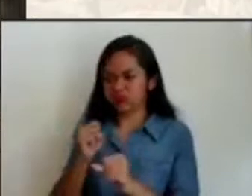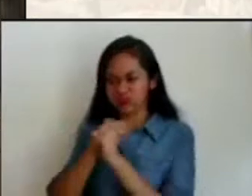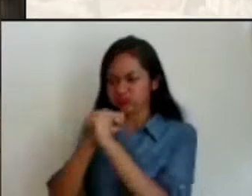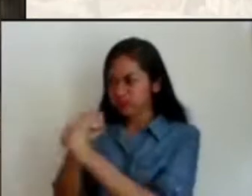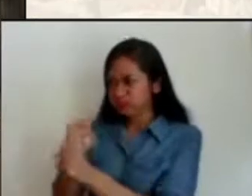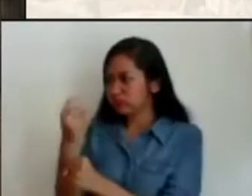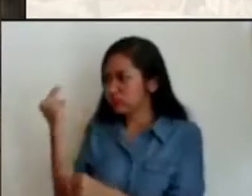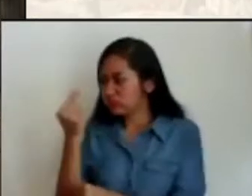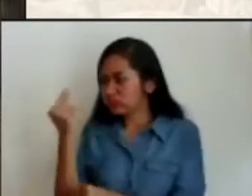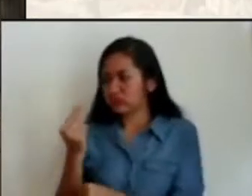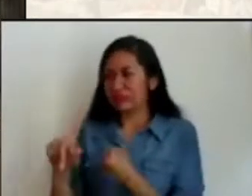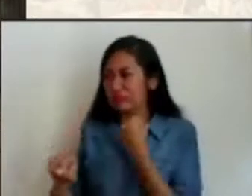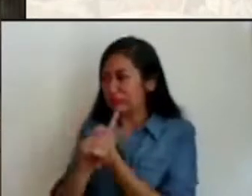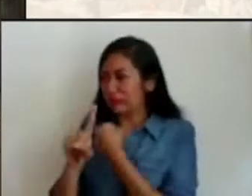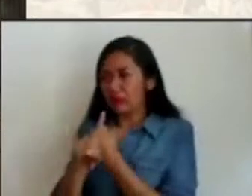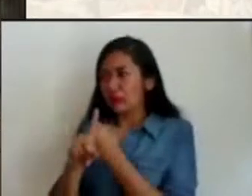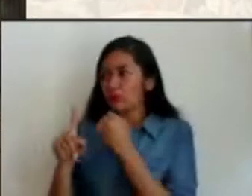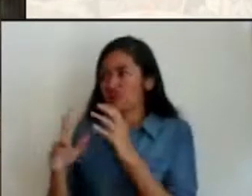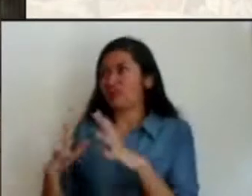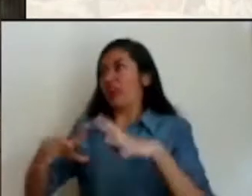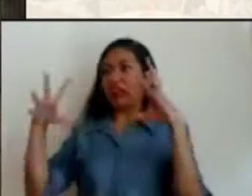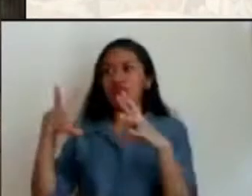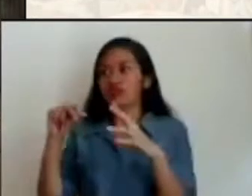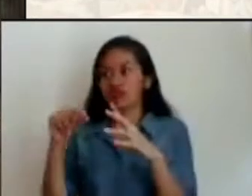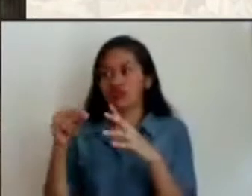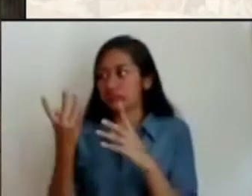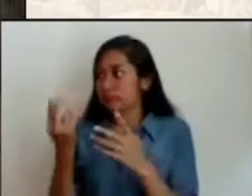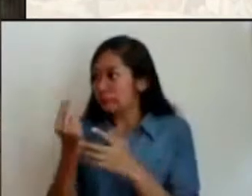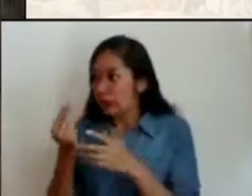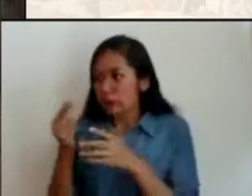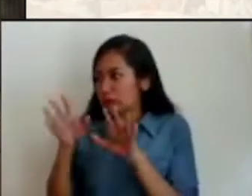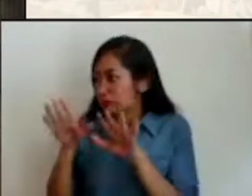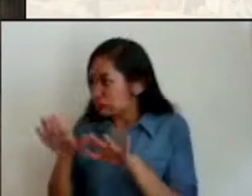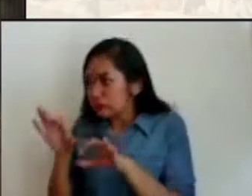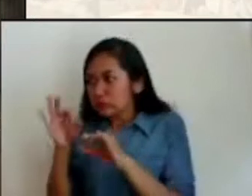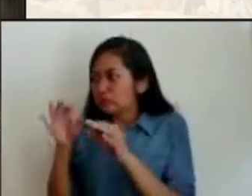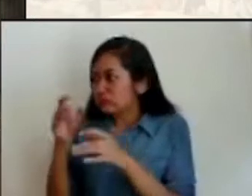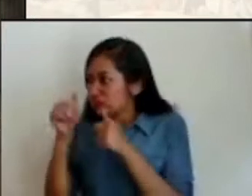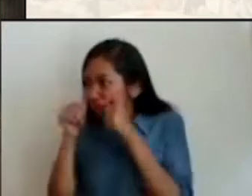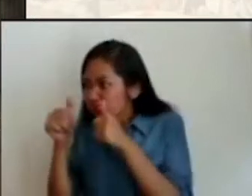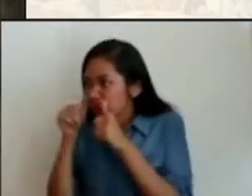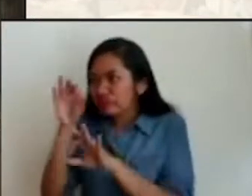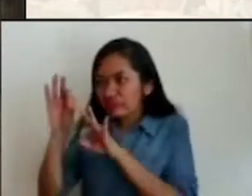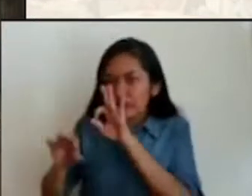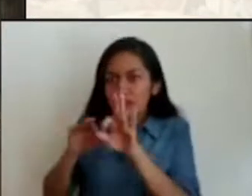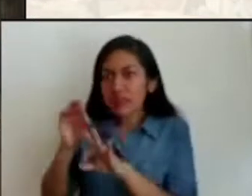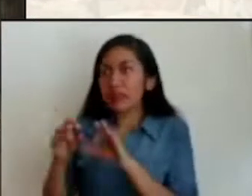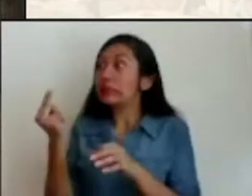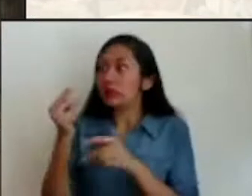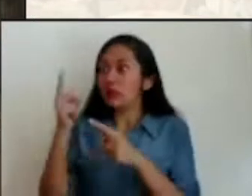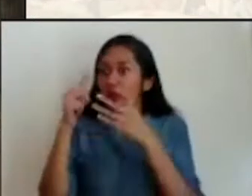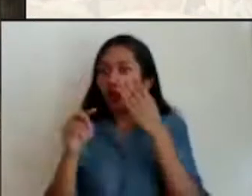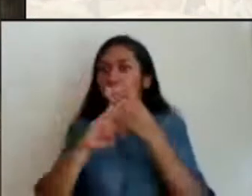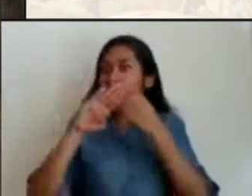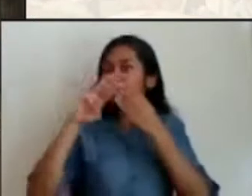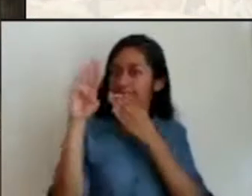cómo se logra controlar que se siga difundiendo, el establecimiento de las medidas que se hacen y establece